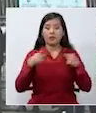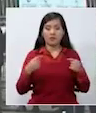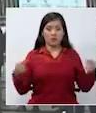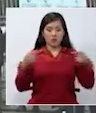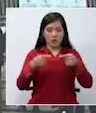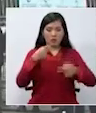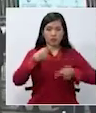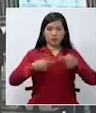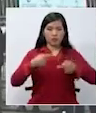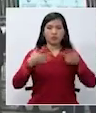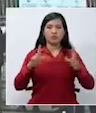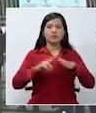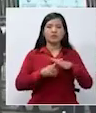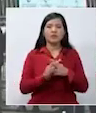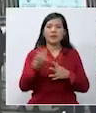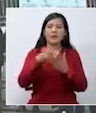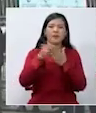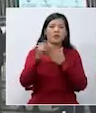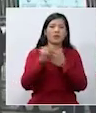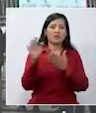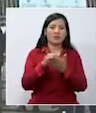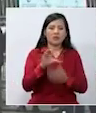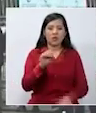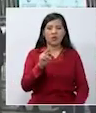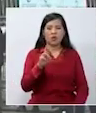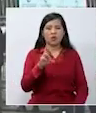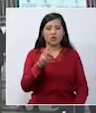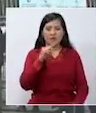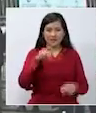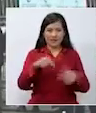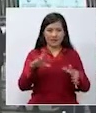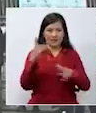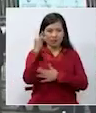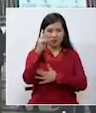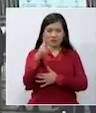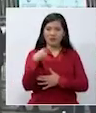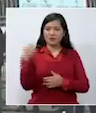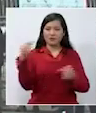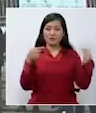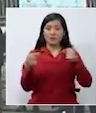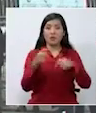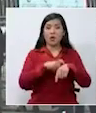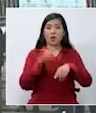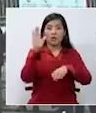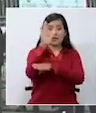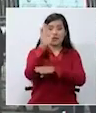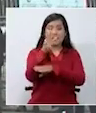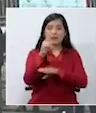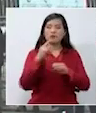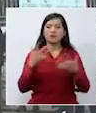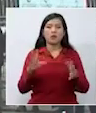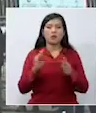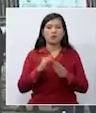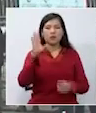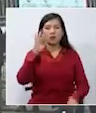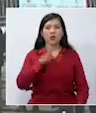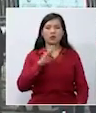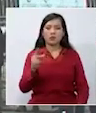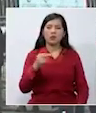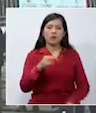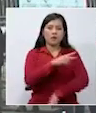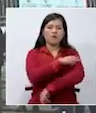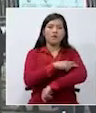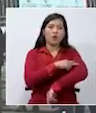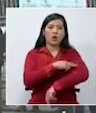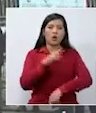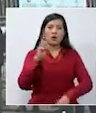se generó precisamente en el programa llamado Controversias de Bolivia TV, que va en horas de la tarde, entre un vocal del Tribunal Supremo